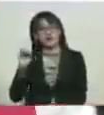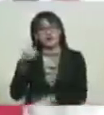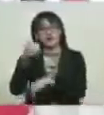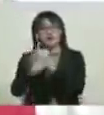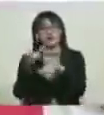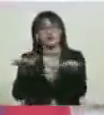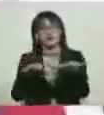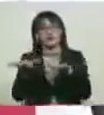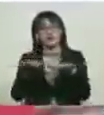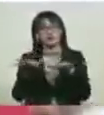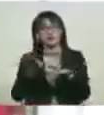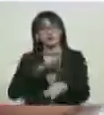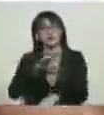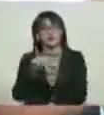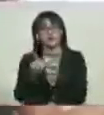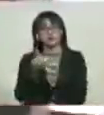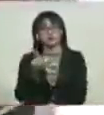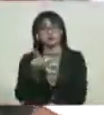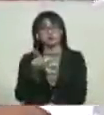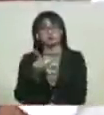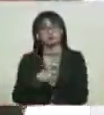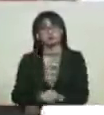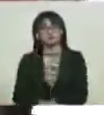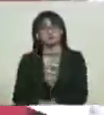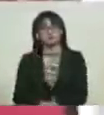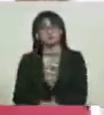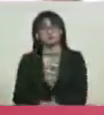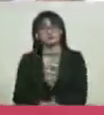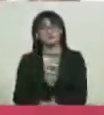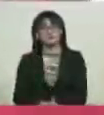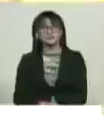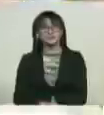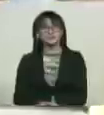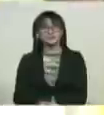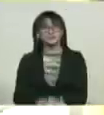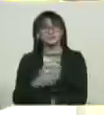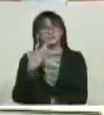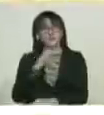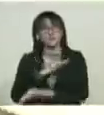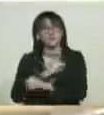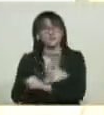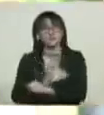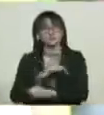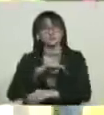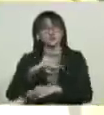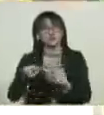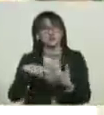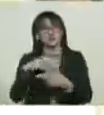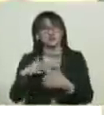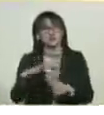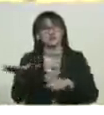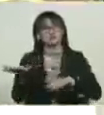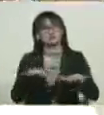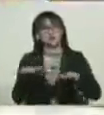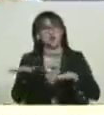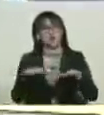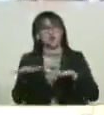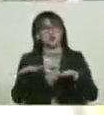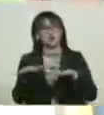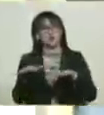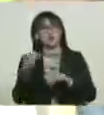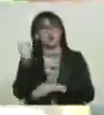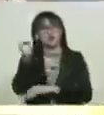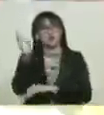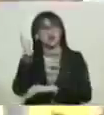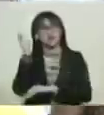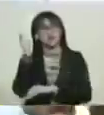de movilización del Partido Socialista Unido de Venezuela. Vemos a unas fuerzas revolucionarias movilizadas en una